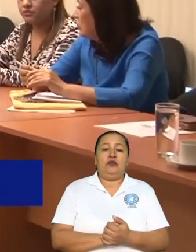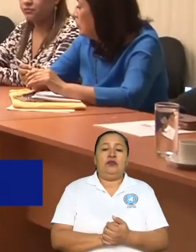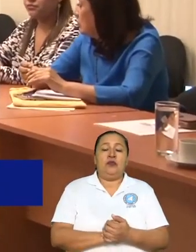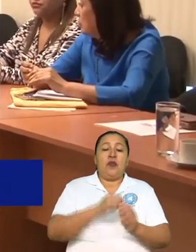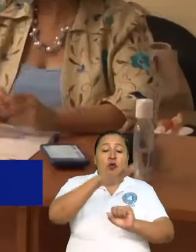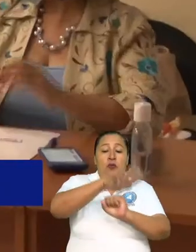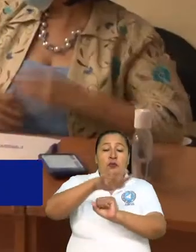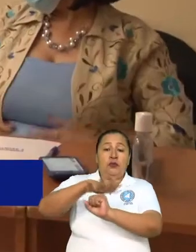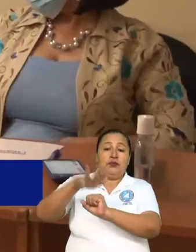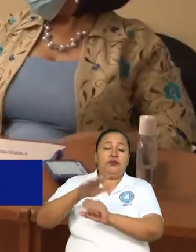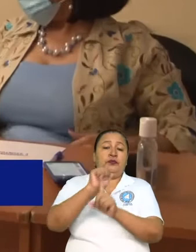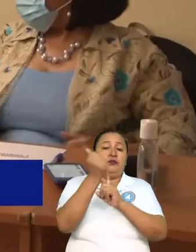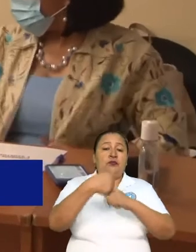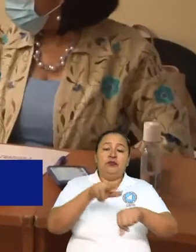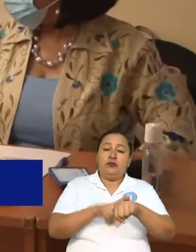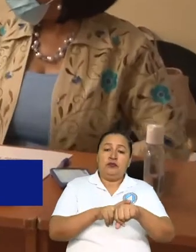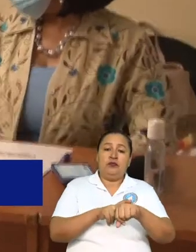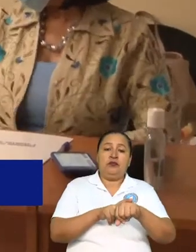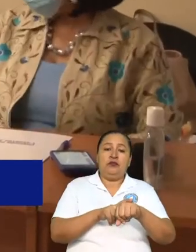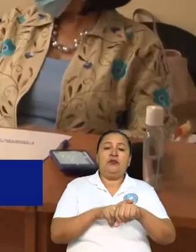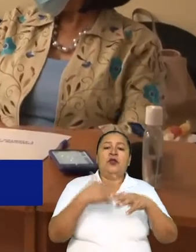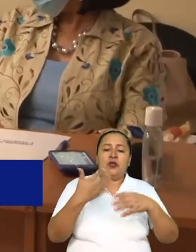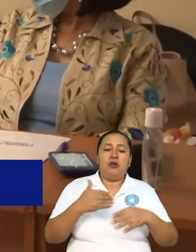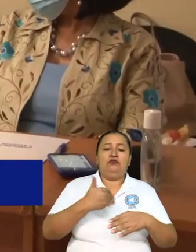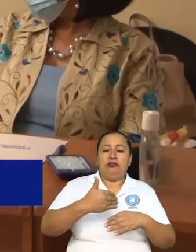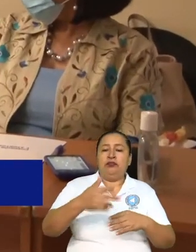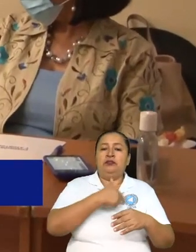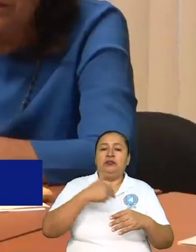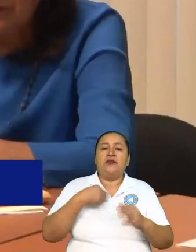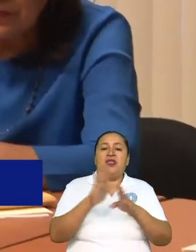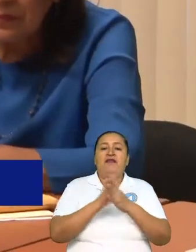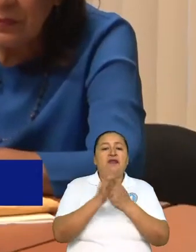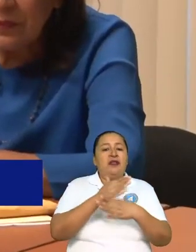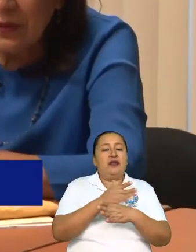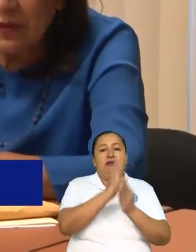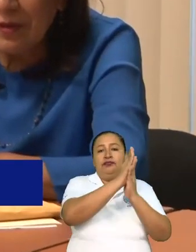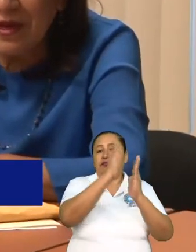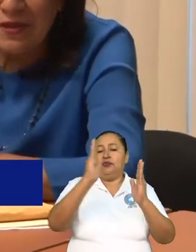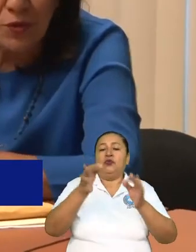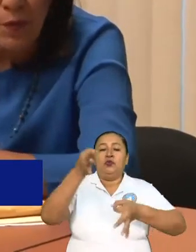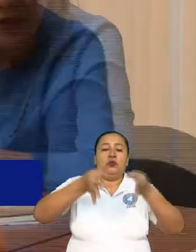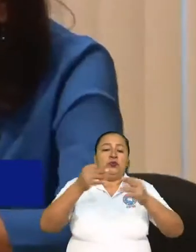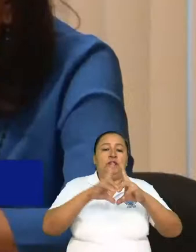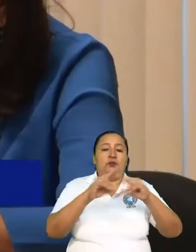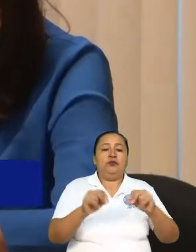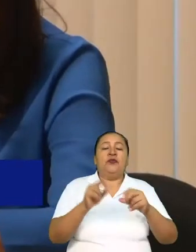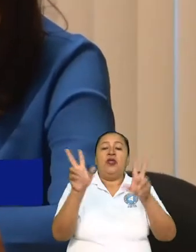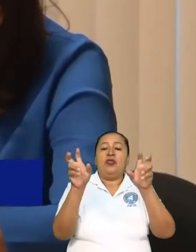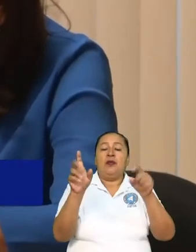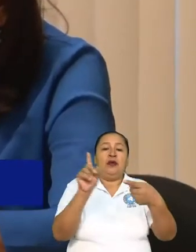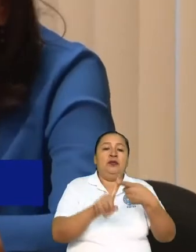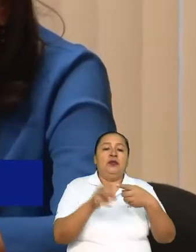Comisiones parlamentarias de la Asamblea Nacional avanzan en la elaboración de los digestos jurídicos nicaragüenses en las